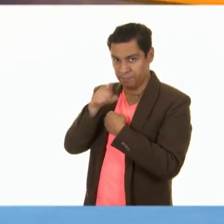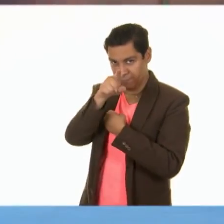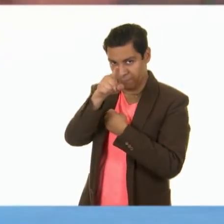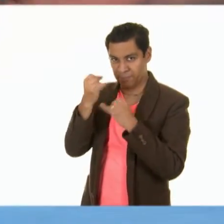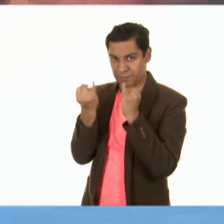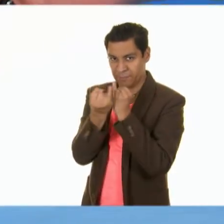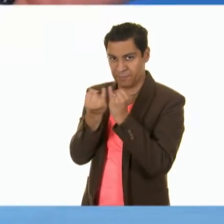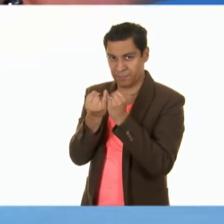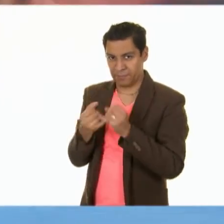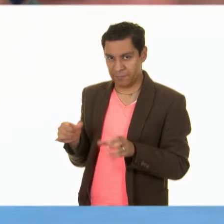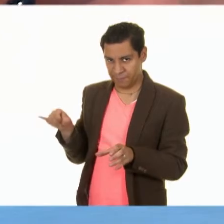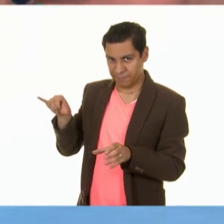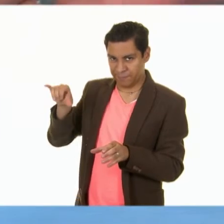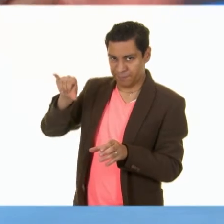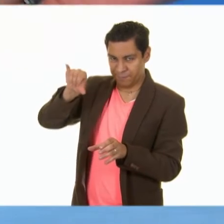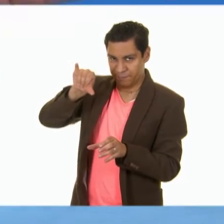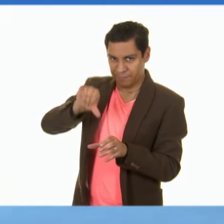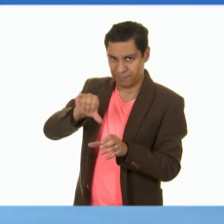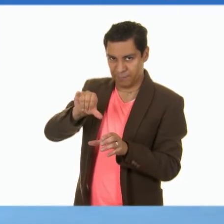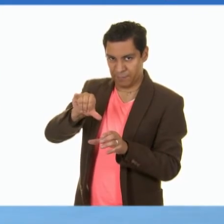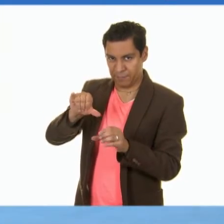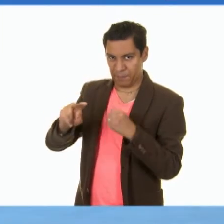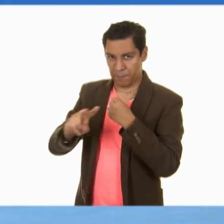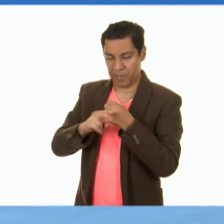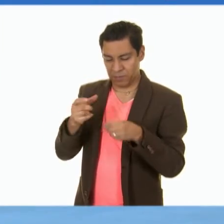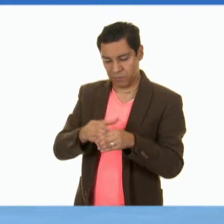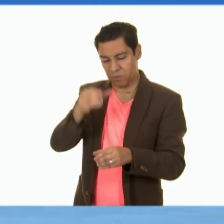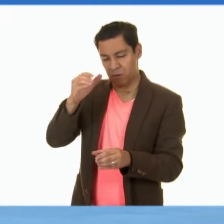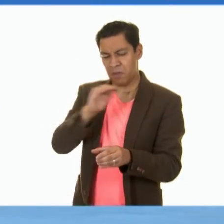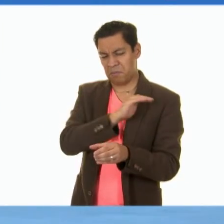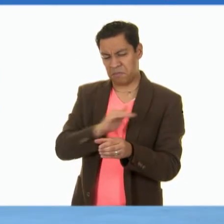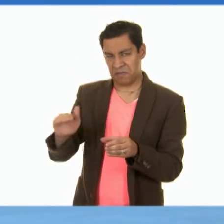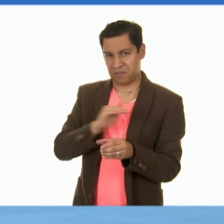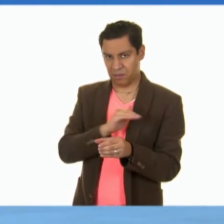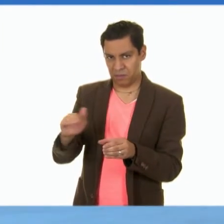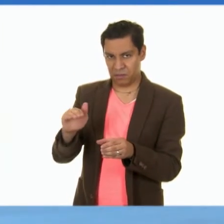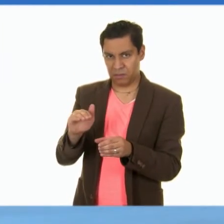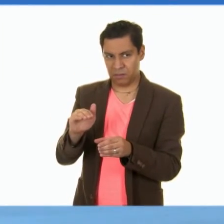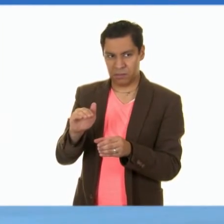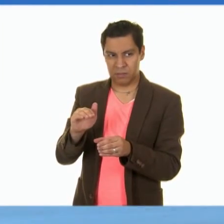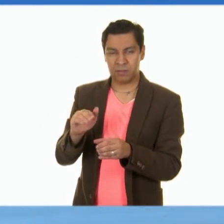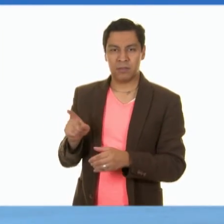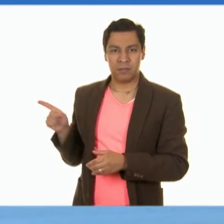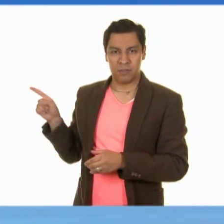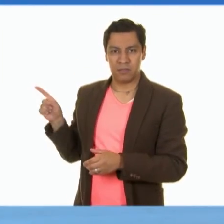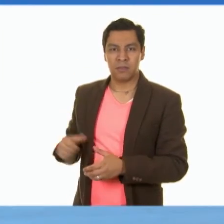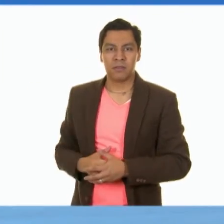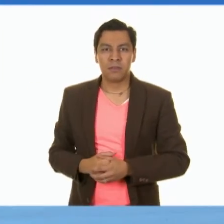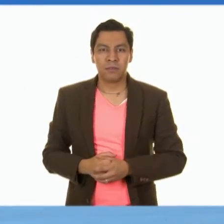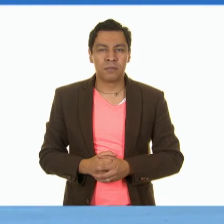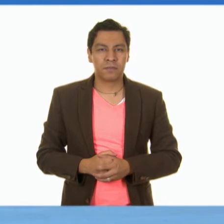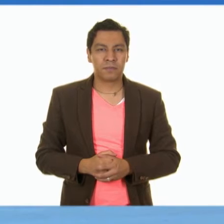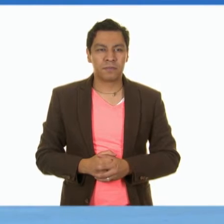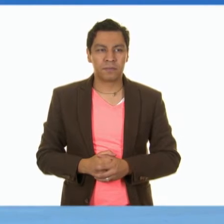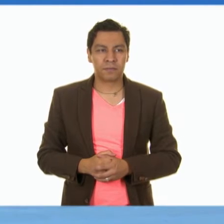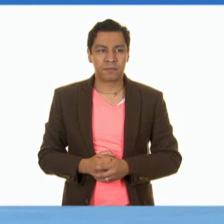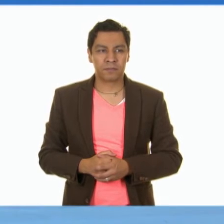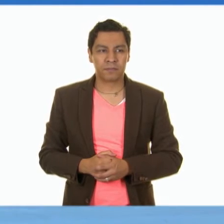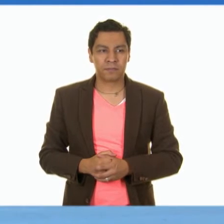casa. Llénenlo más o menos a la mitad de agua. Y vean qué es lo que sucede con el lápiz. Ah.